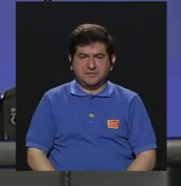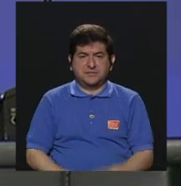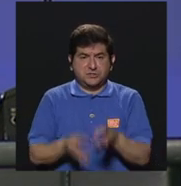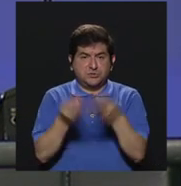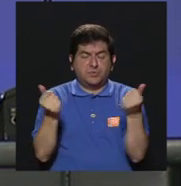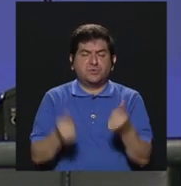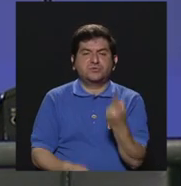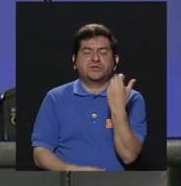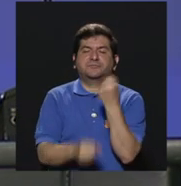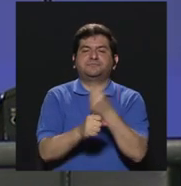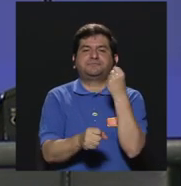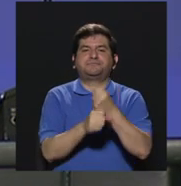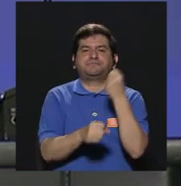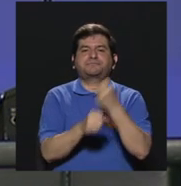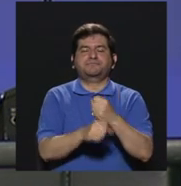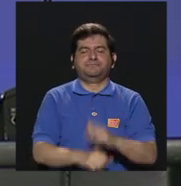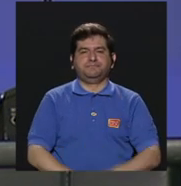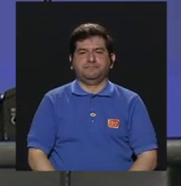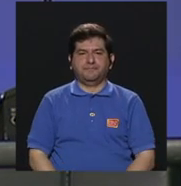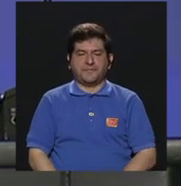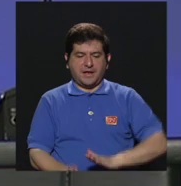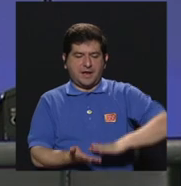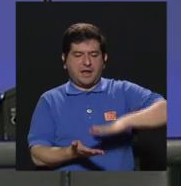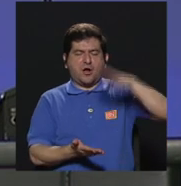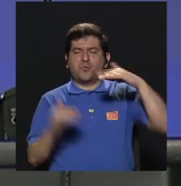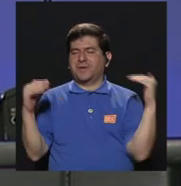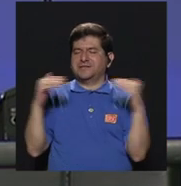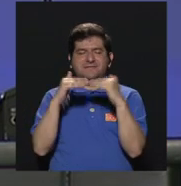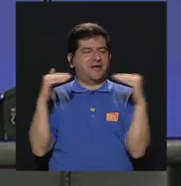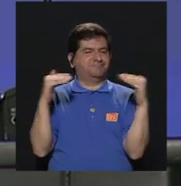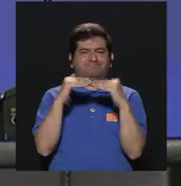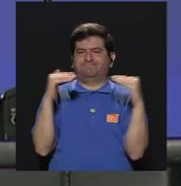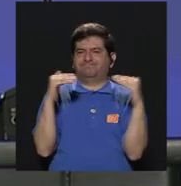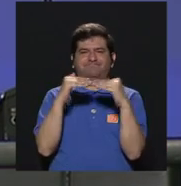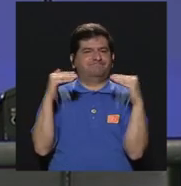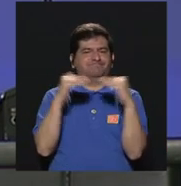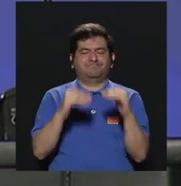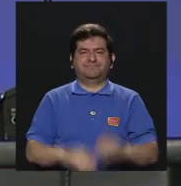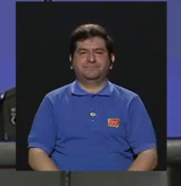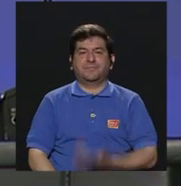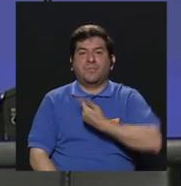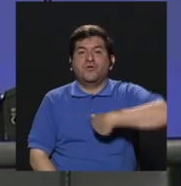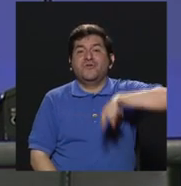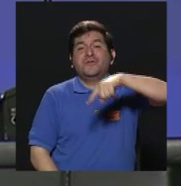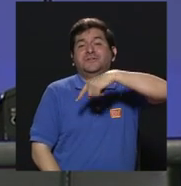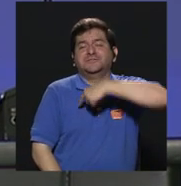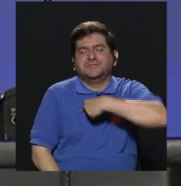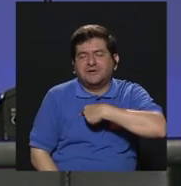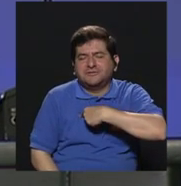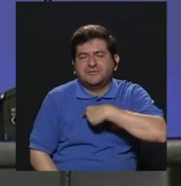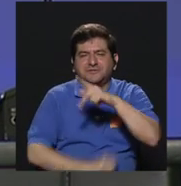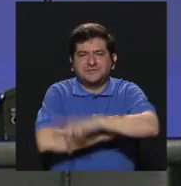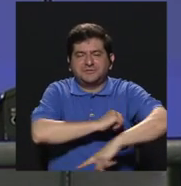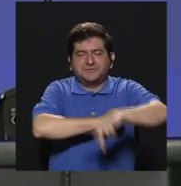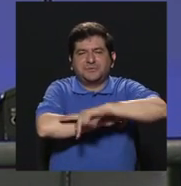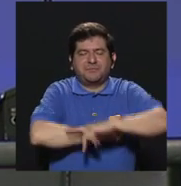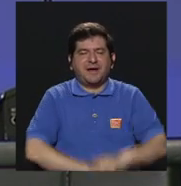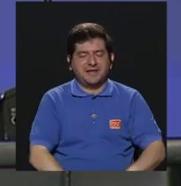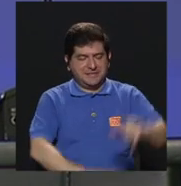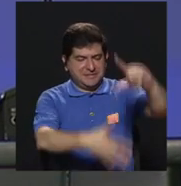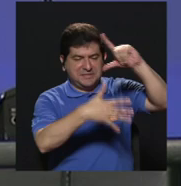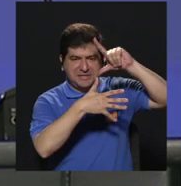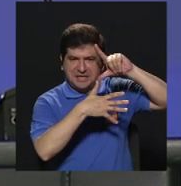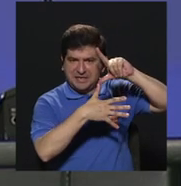produciendo desempleo. Aumenta la inequidad, pues somos el país de América